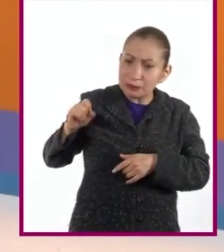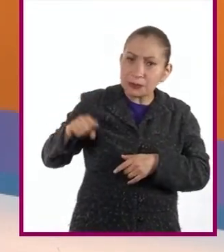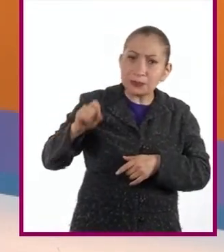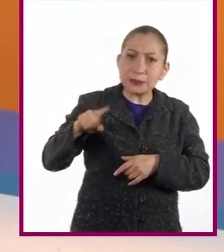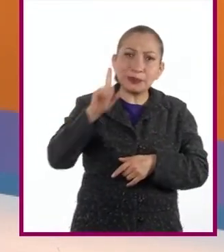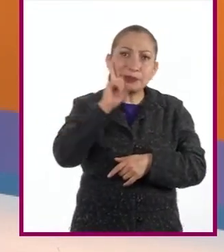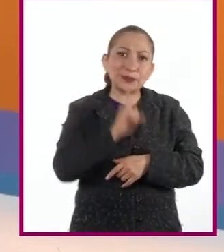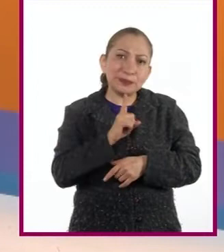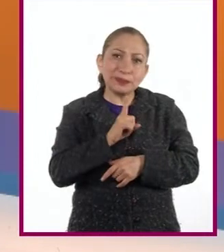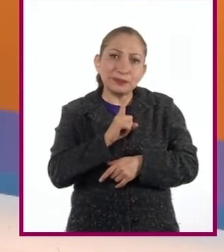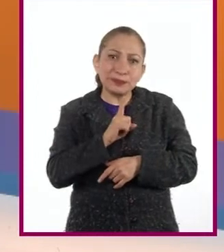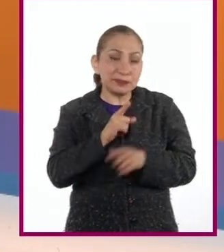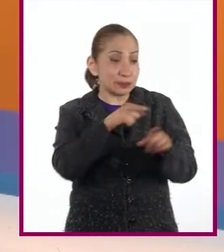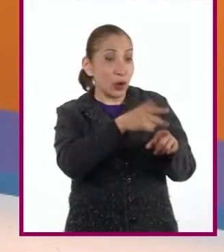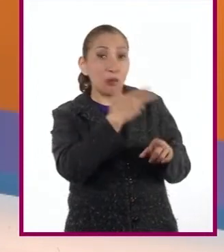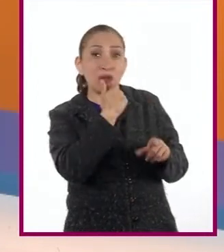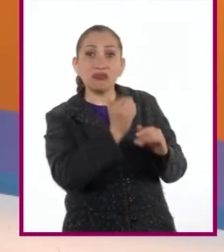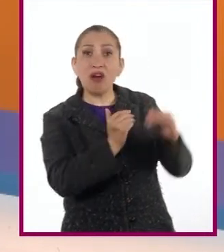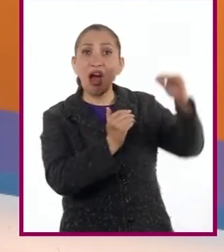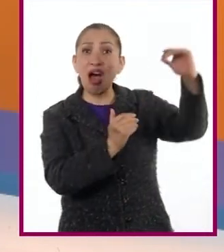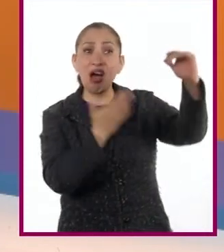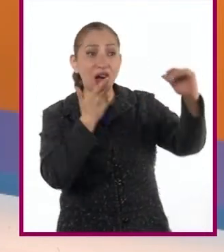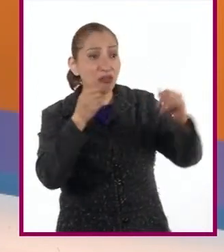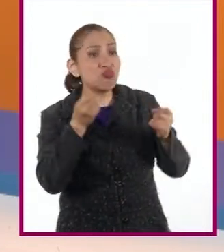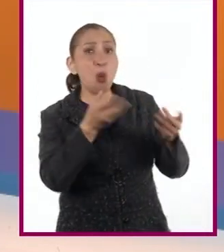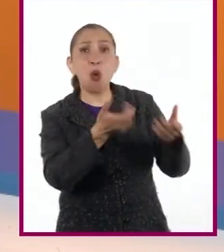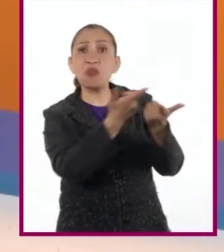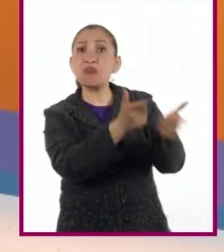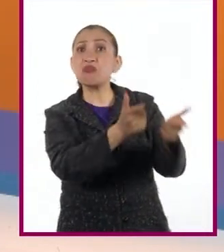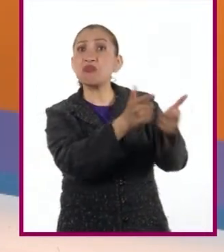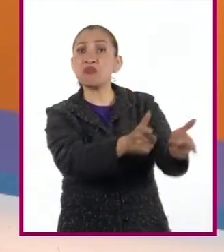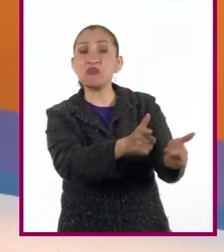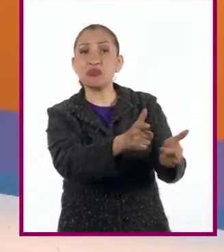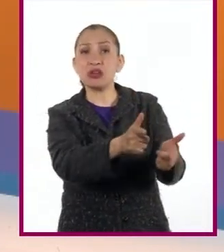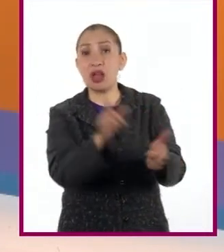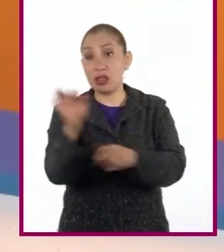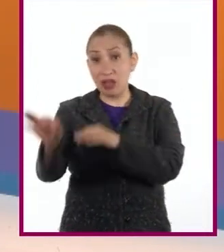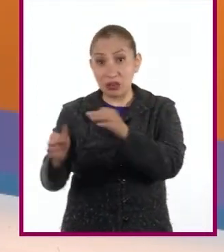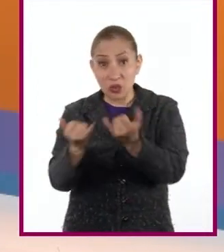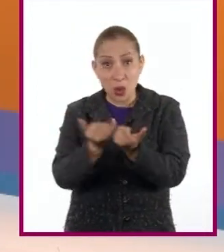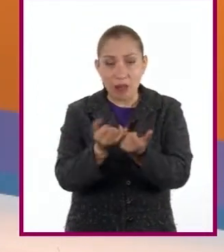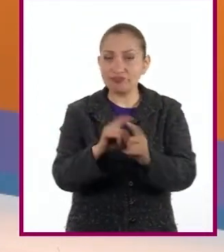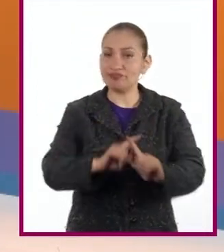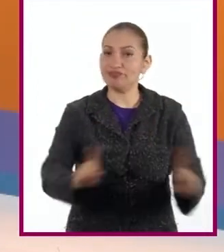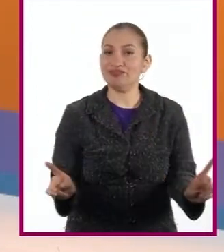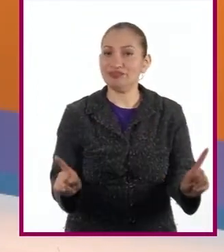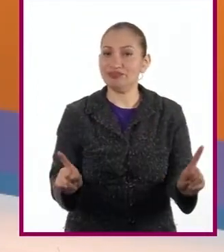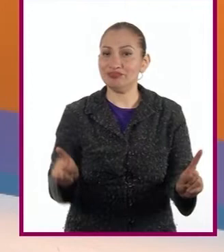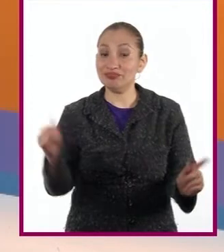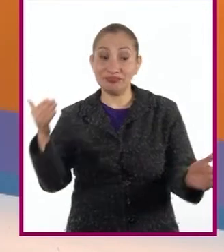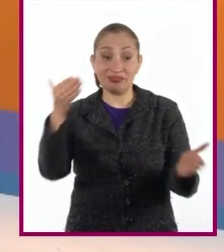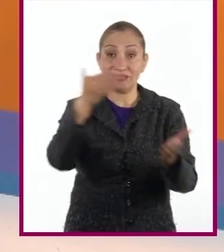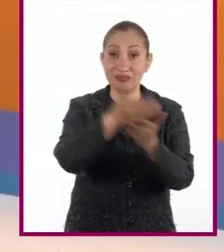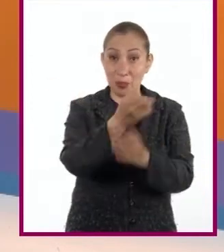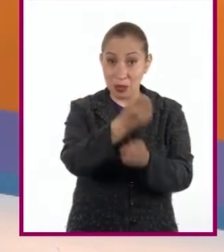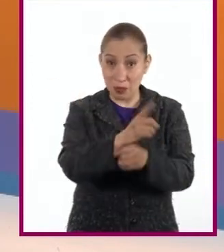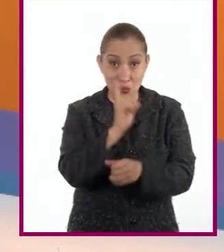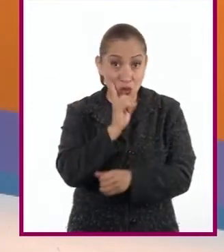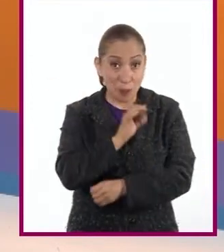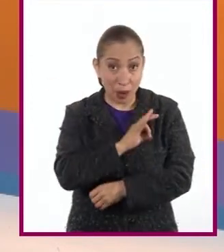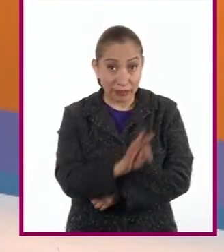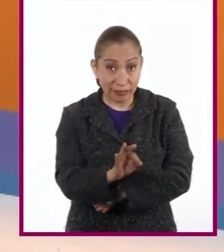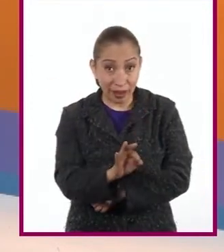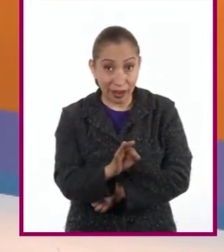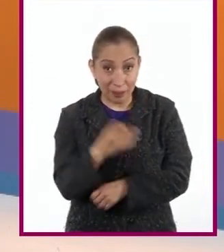las mujeres en comparación con los hombres ha derivado en un trato inequitativo en el acceso a las oportunidades de